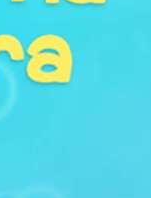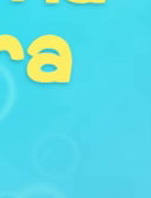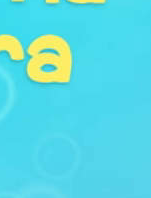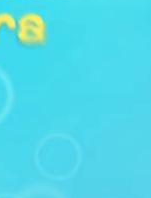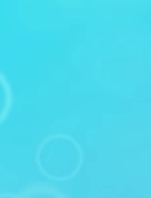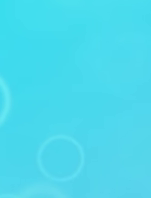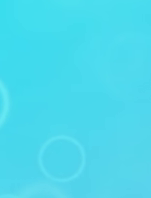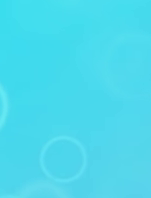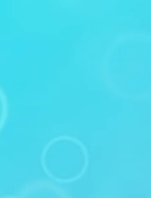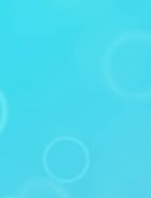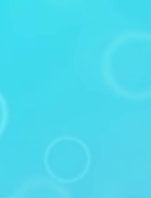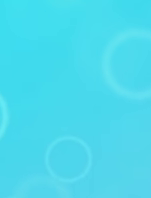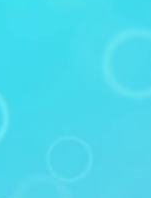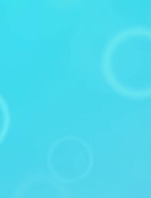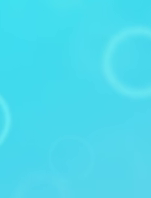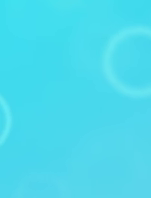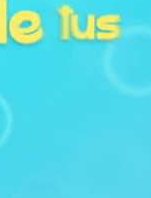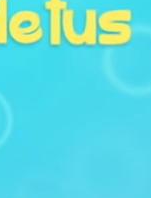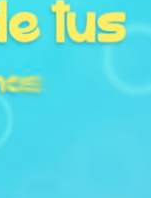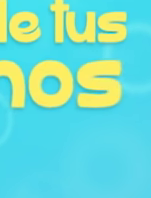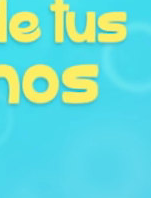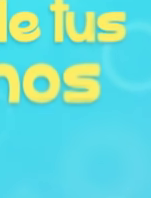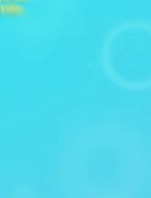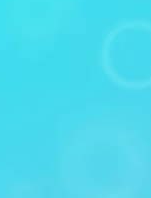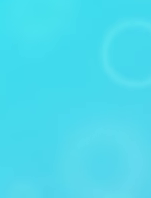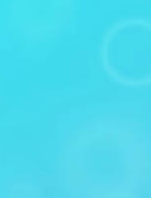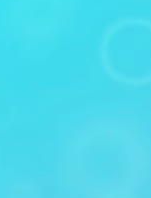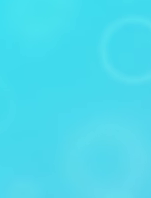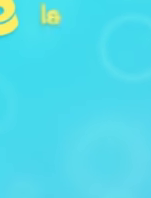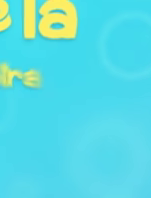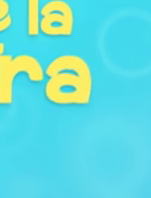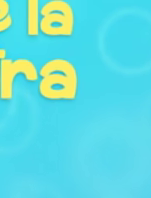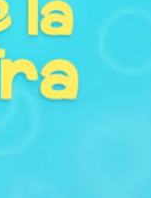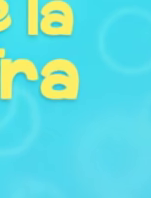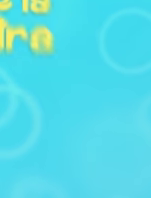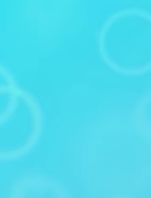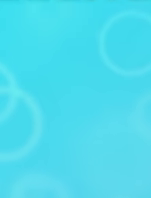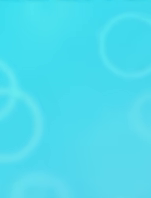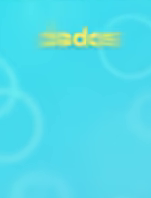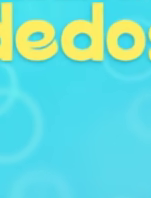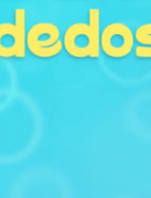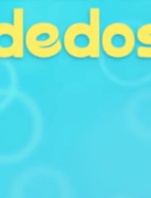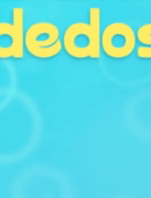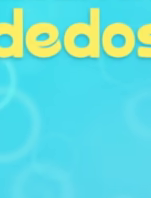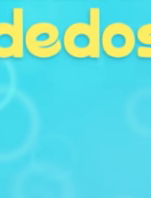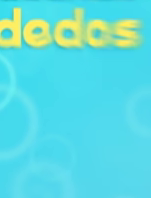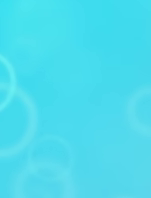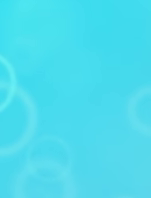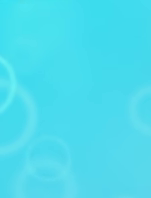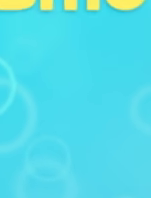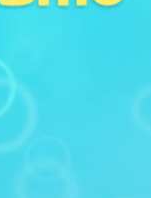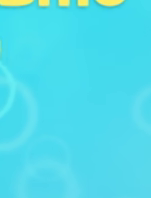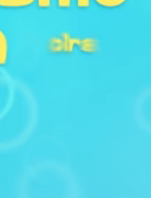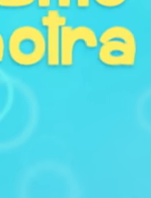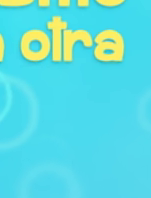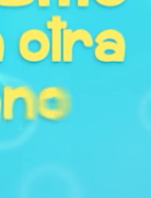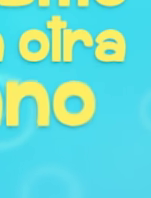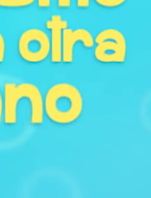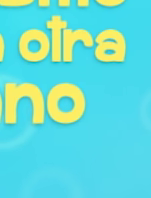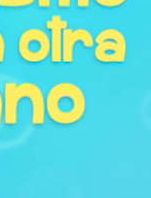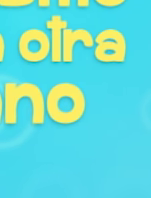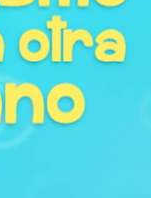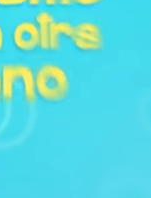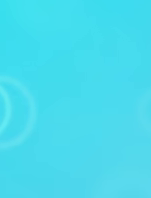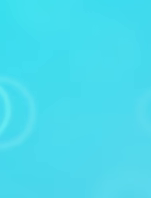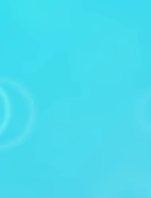con la otra. Ahora, frota la palma de una de tus manos contra el dorso de la otra, entrelazando los dedos. Repite lo mismo con